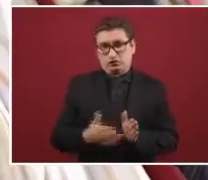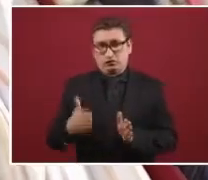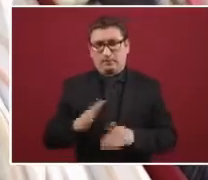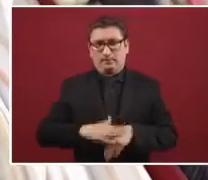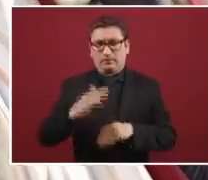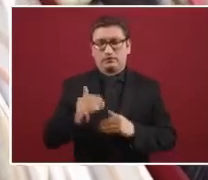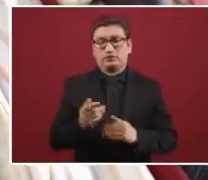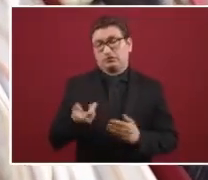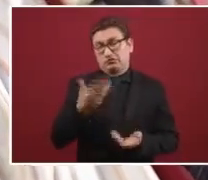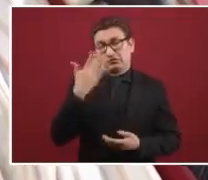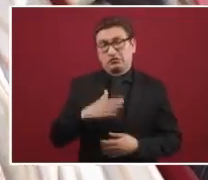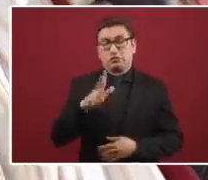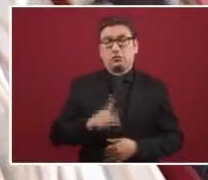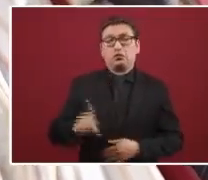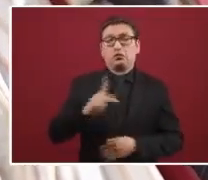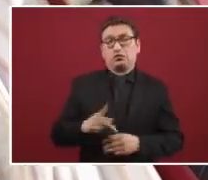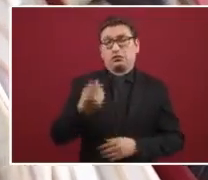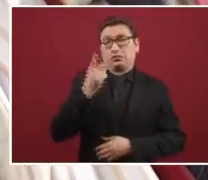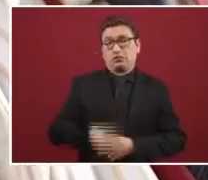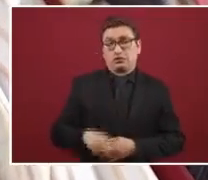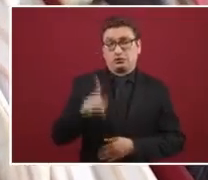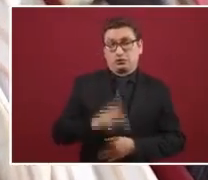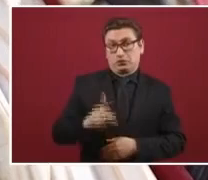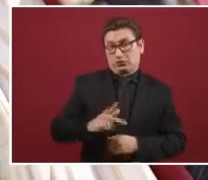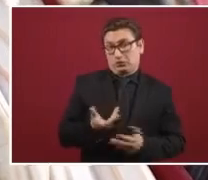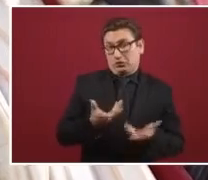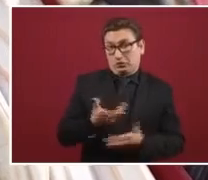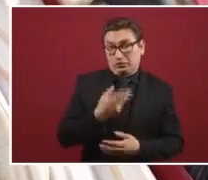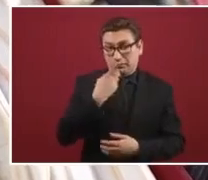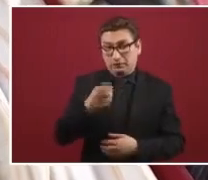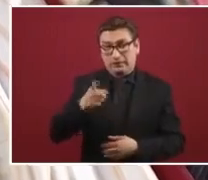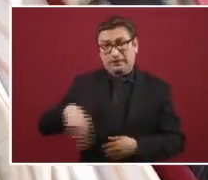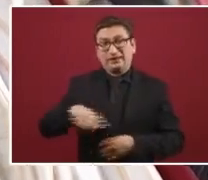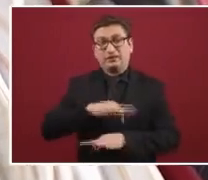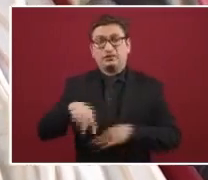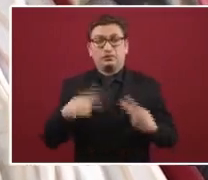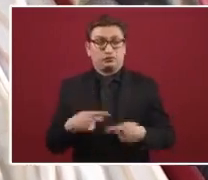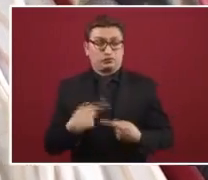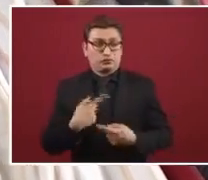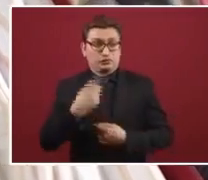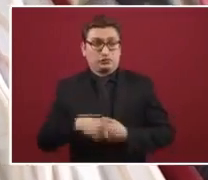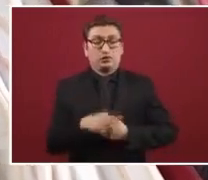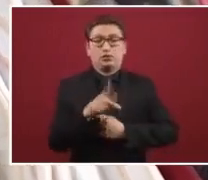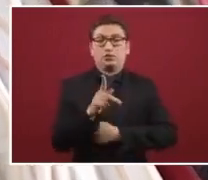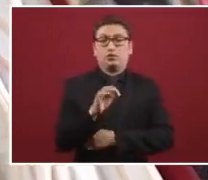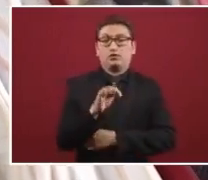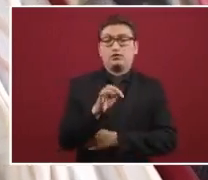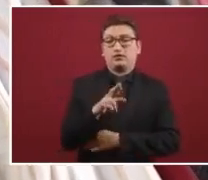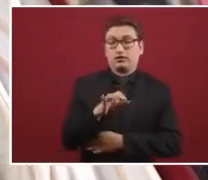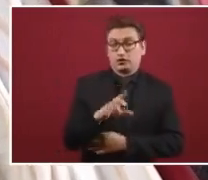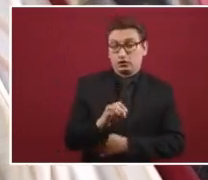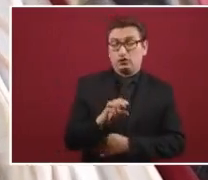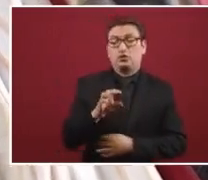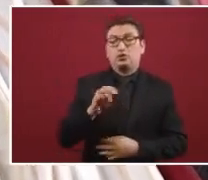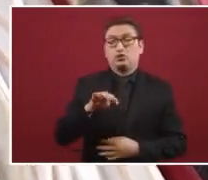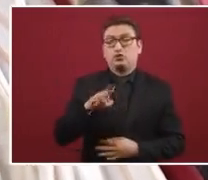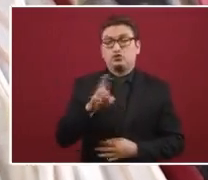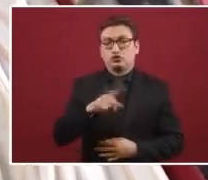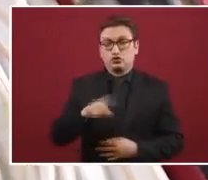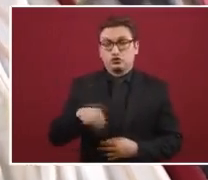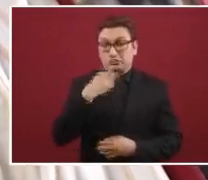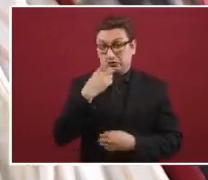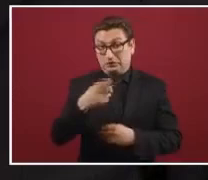el pueblo manda y el pueblo quita, que el pueblo es soberano. Porfirio Muñoz Ledo dice que esto es una flagrante violación a la